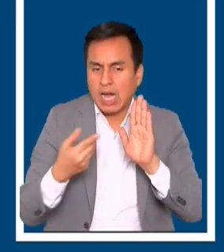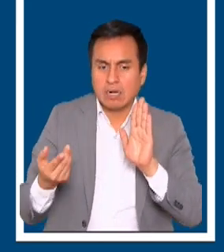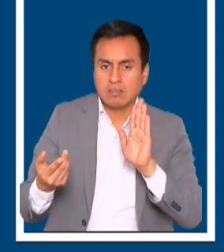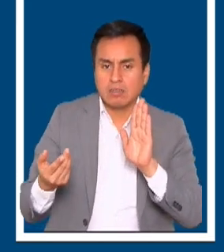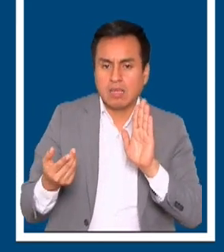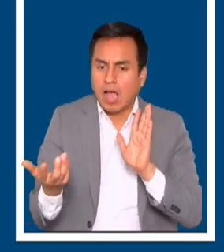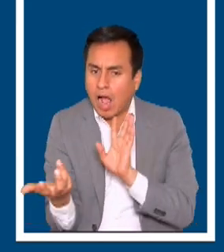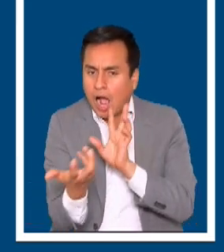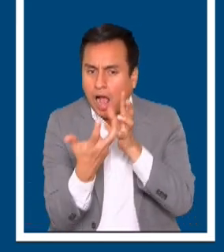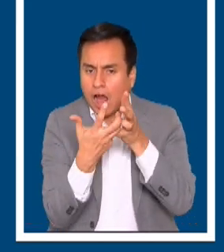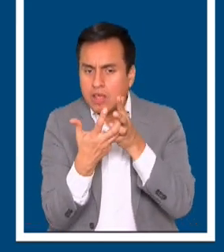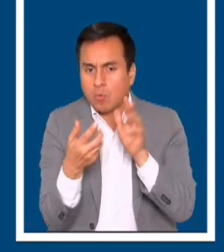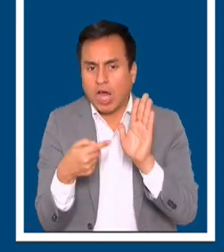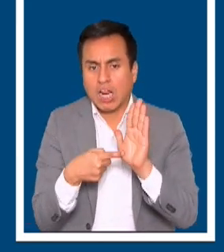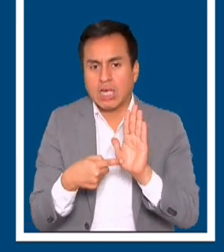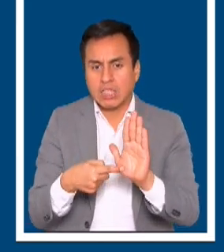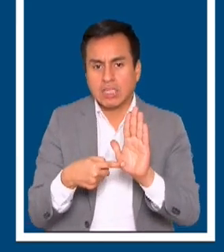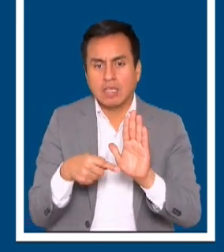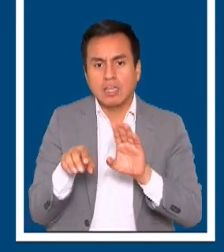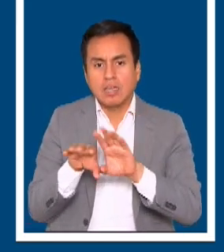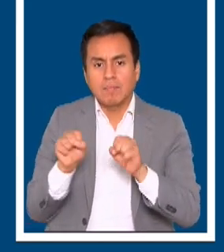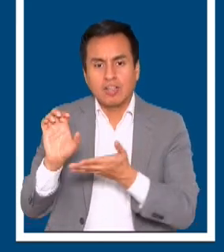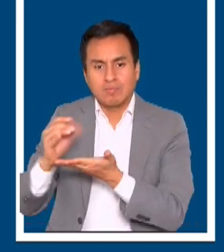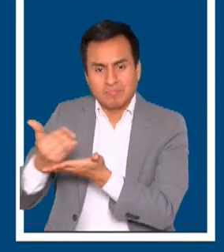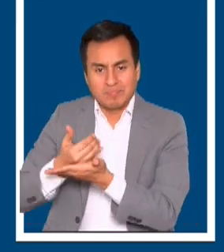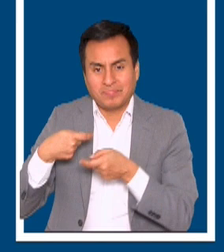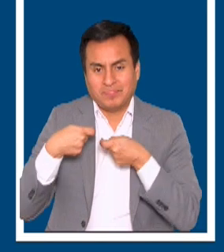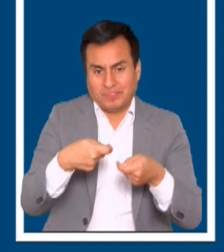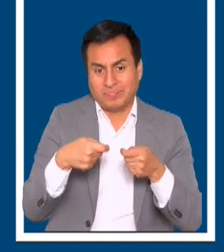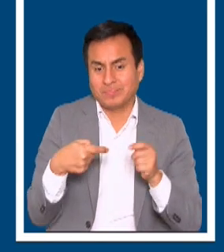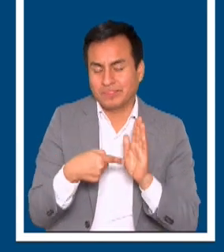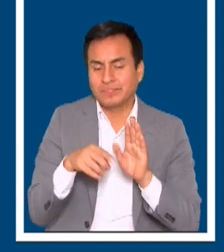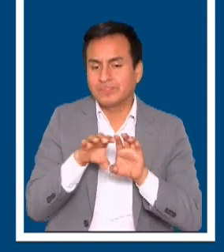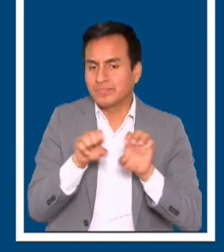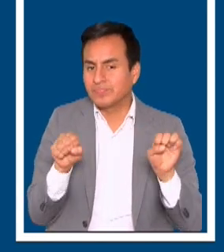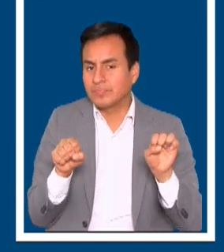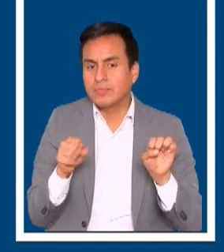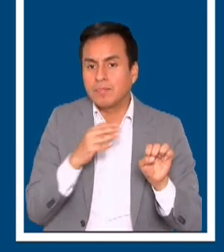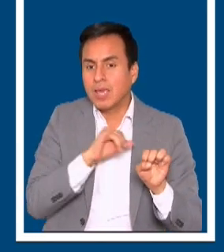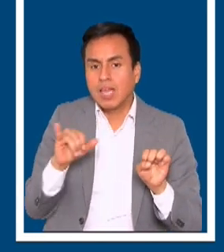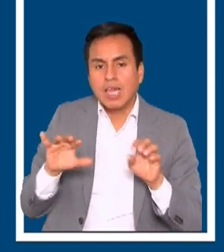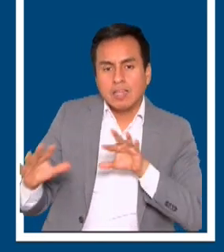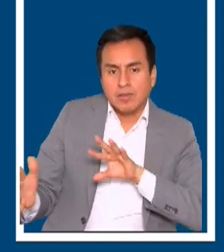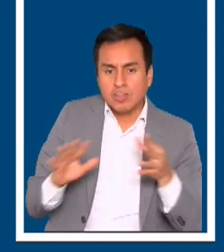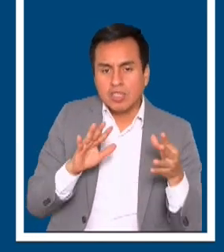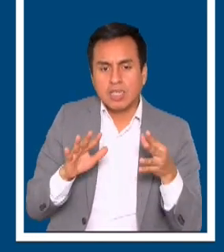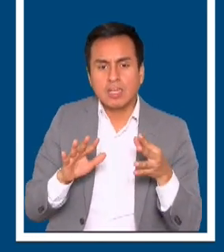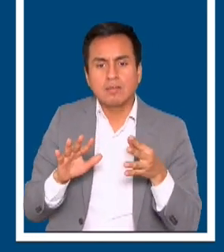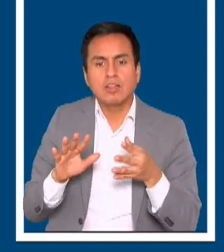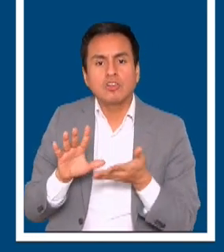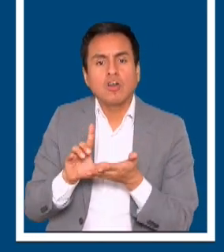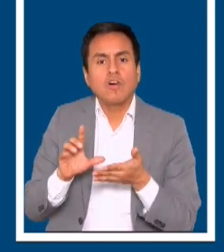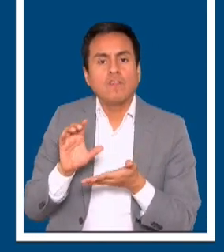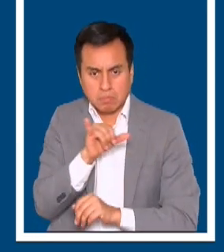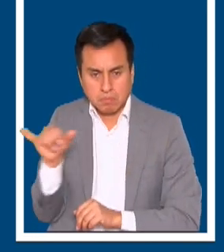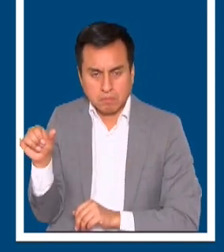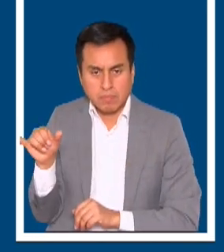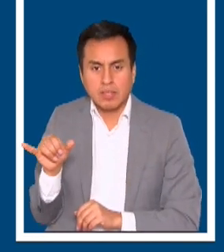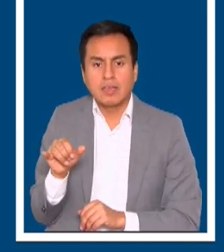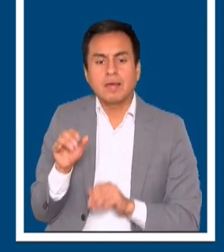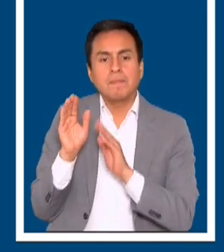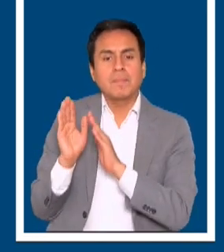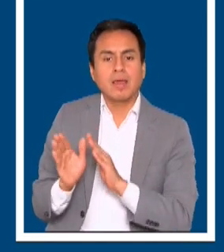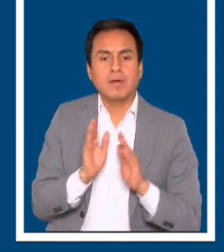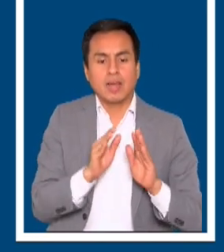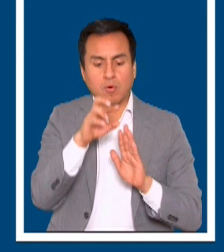adecuar este este pacto fiscal vamos a generar las estimaciones de espacio fiscal por crecimiento y eficiencia se